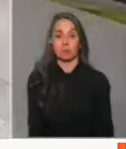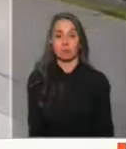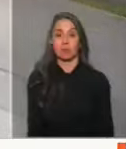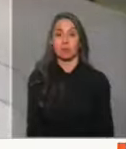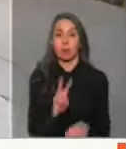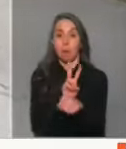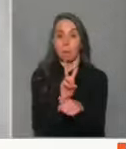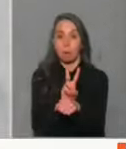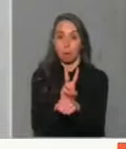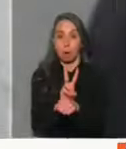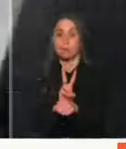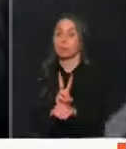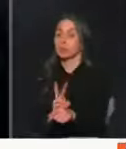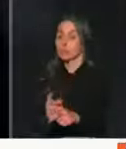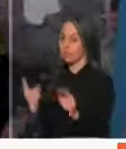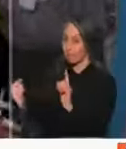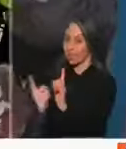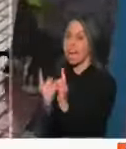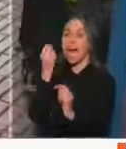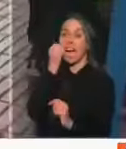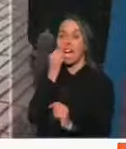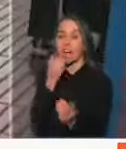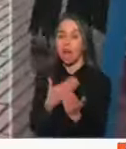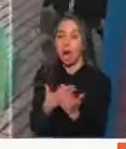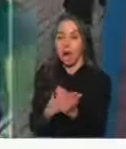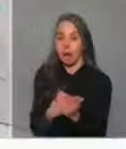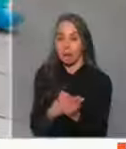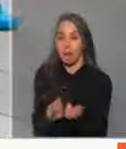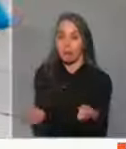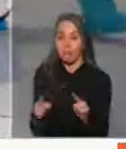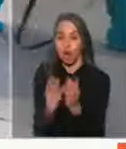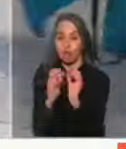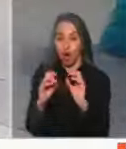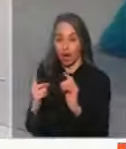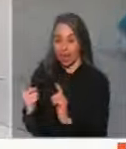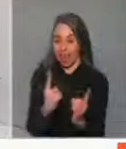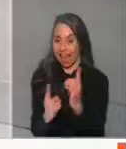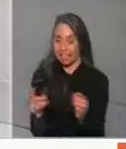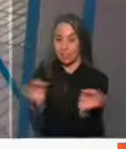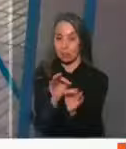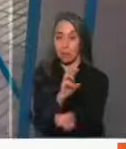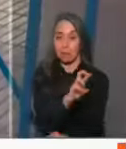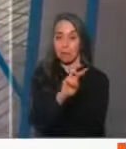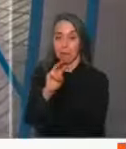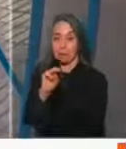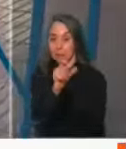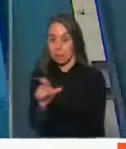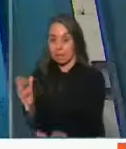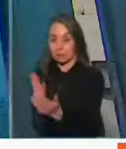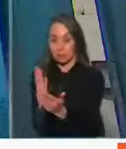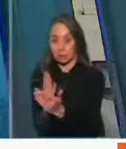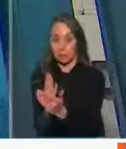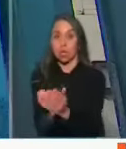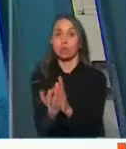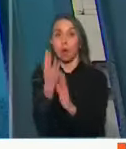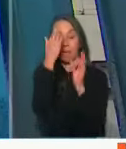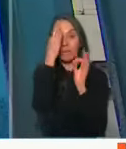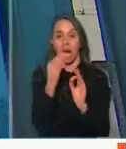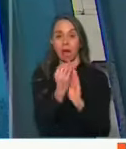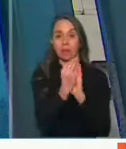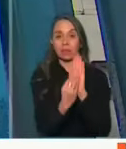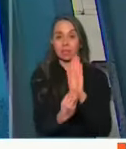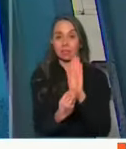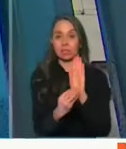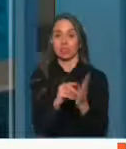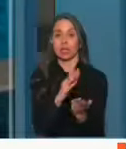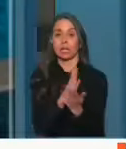Los profesores los recibieron con cariño y aprovecharon la vuelta a clases para explicar a papás y alumnos la nueva medida implementada en